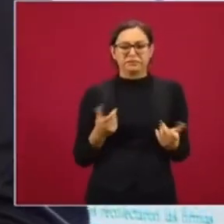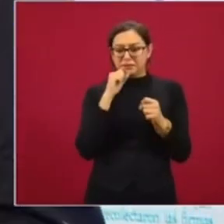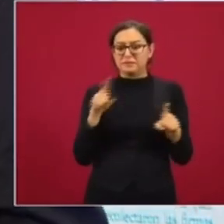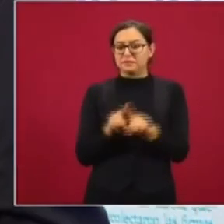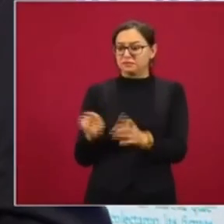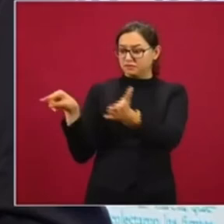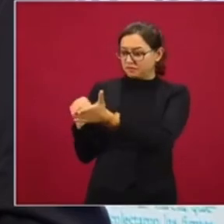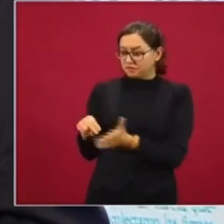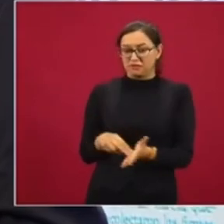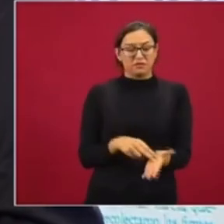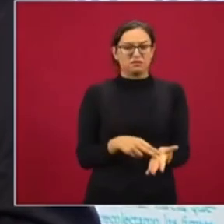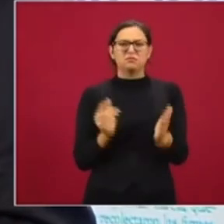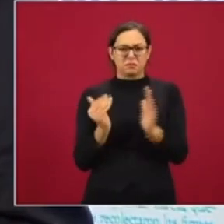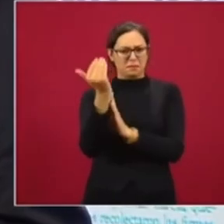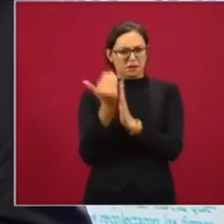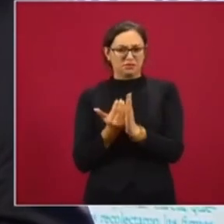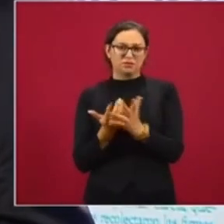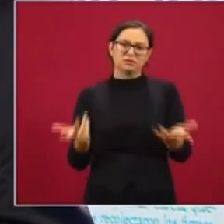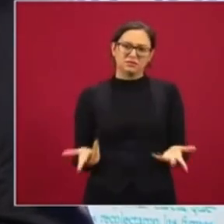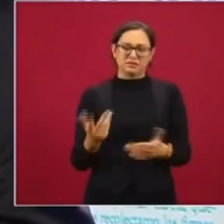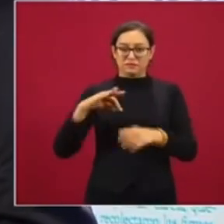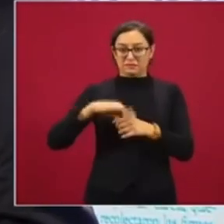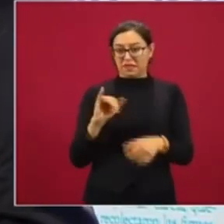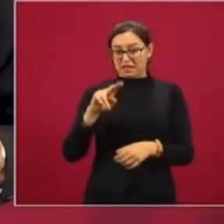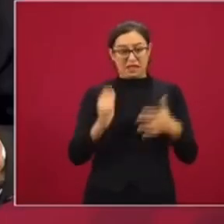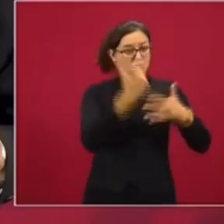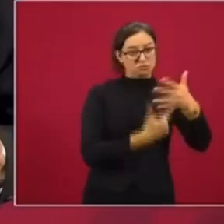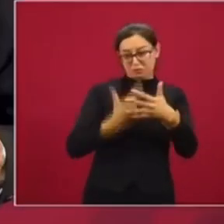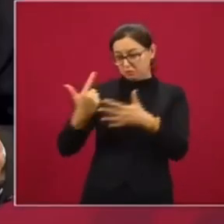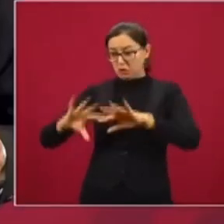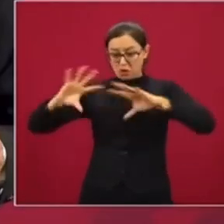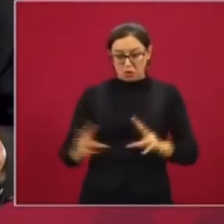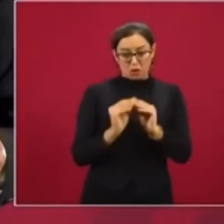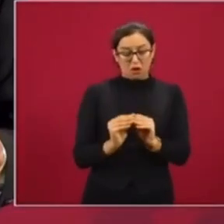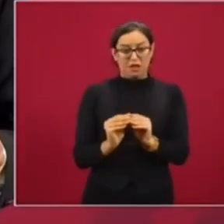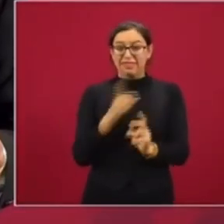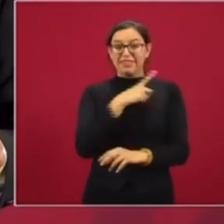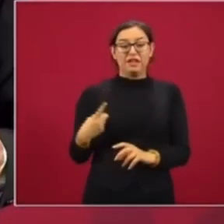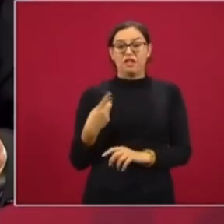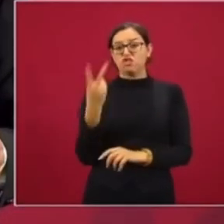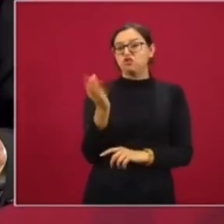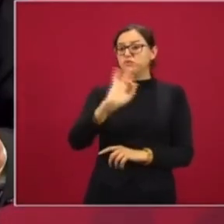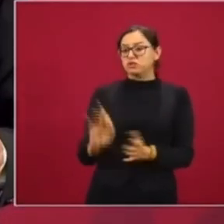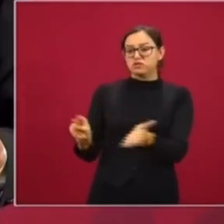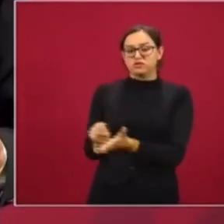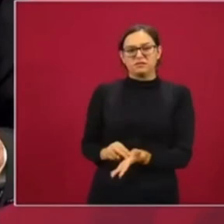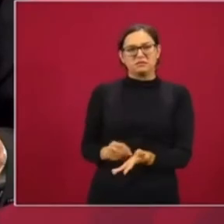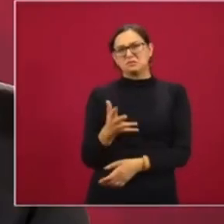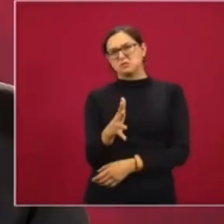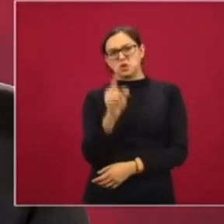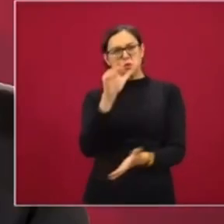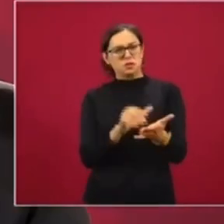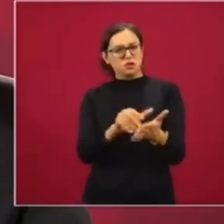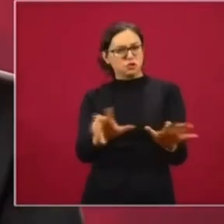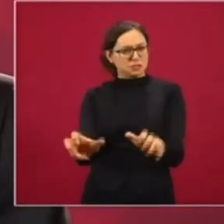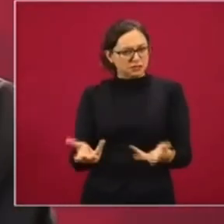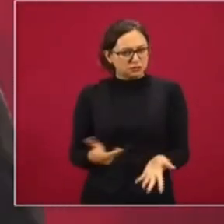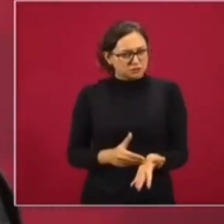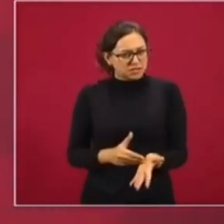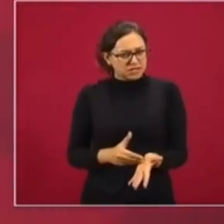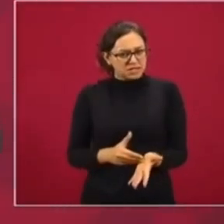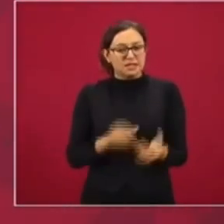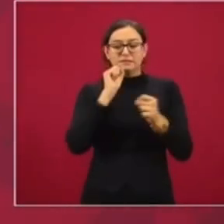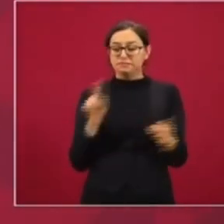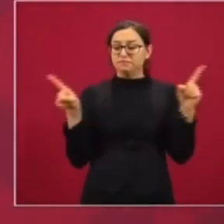firmas, porque está a 2% del padrón. Estamos hablando como de 1.800.000 firmas. Y ampliar el